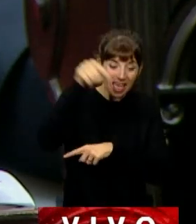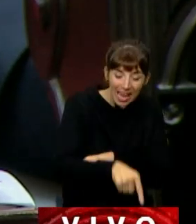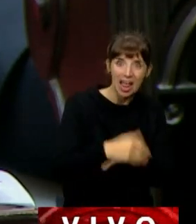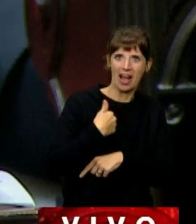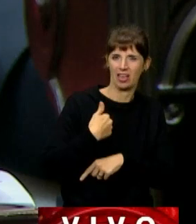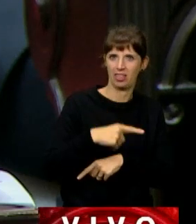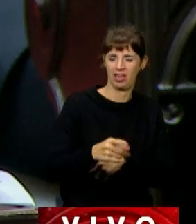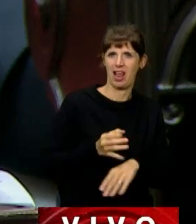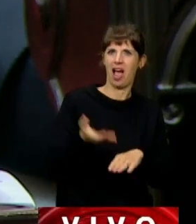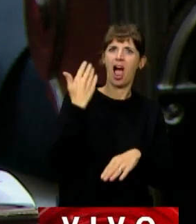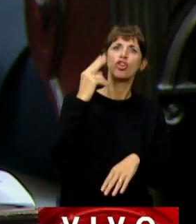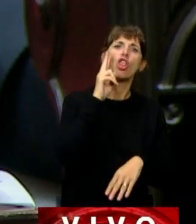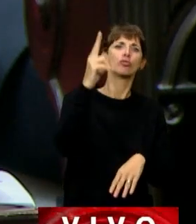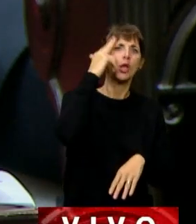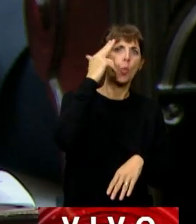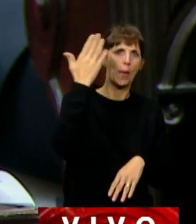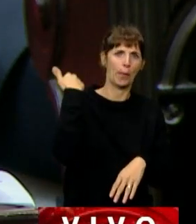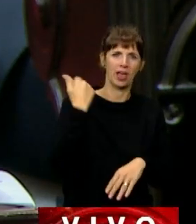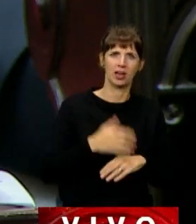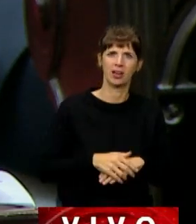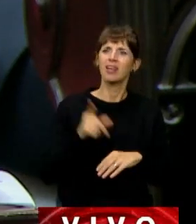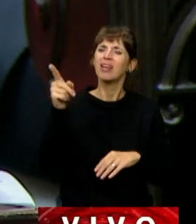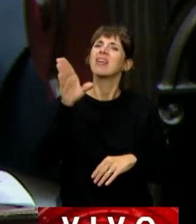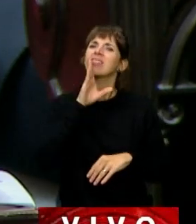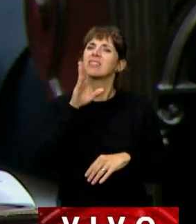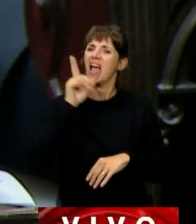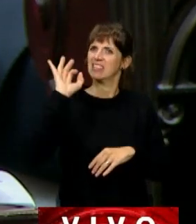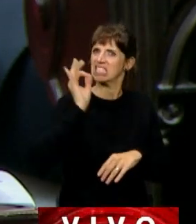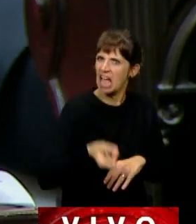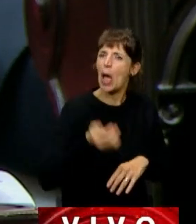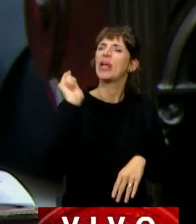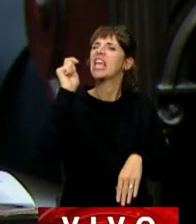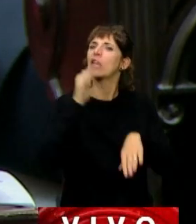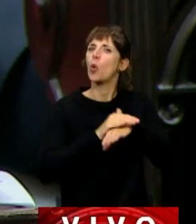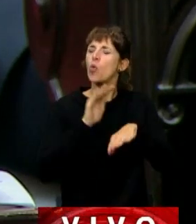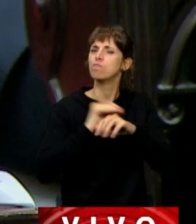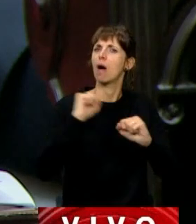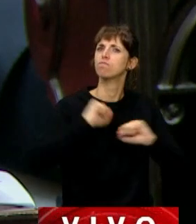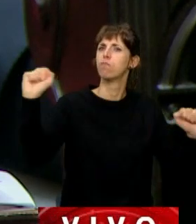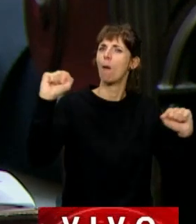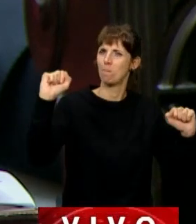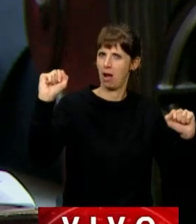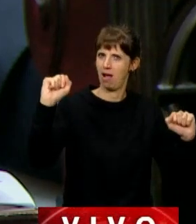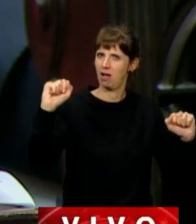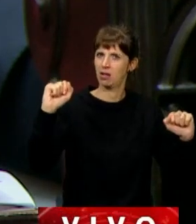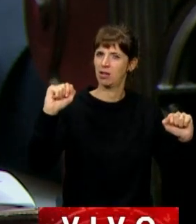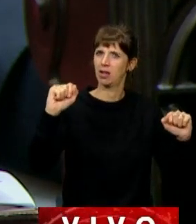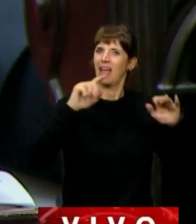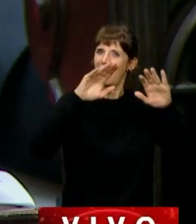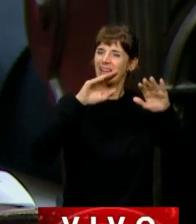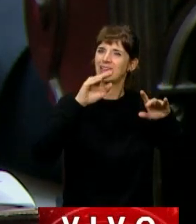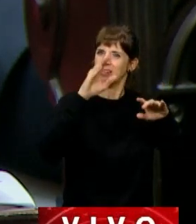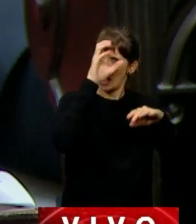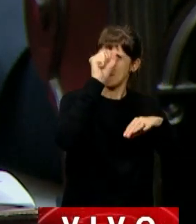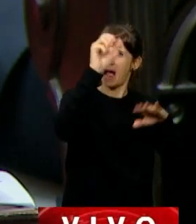año 2009, que Israel sabía quiénes habían puesto la bomba en la